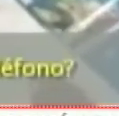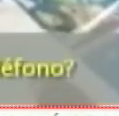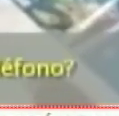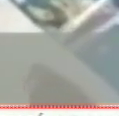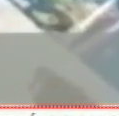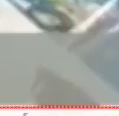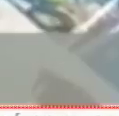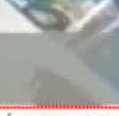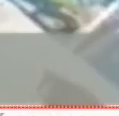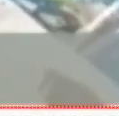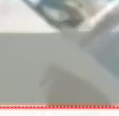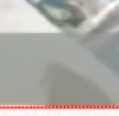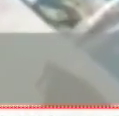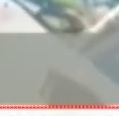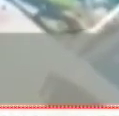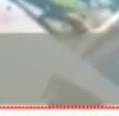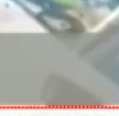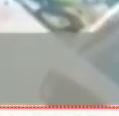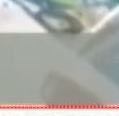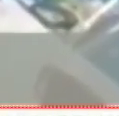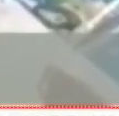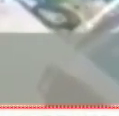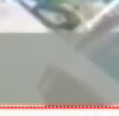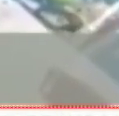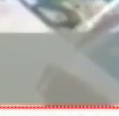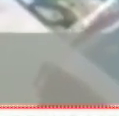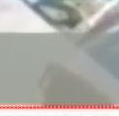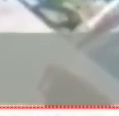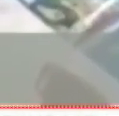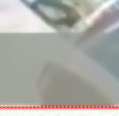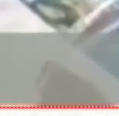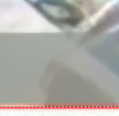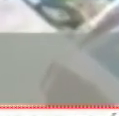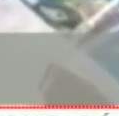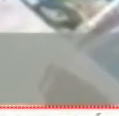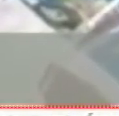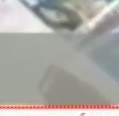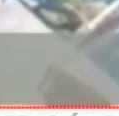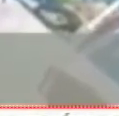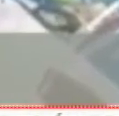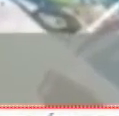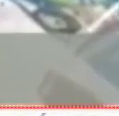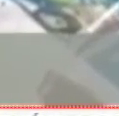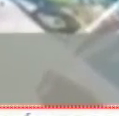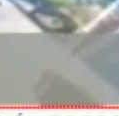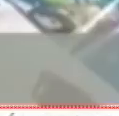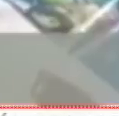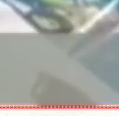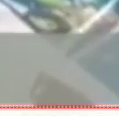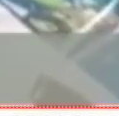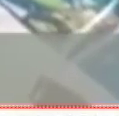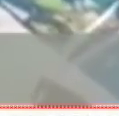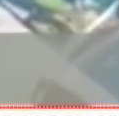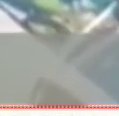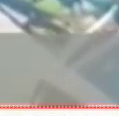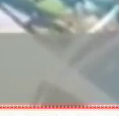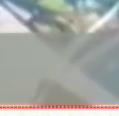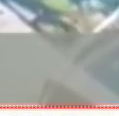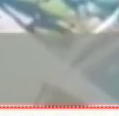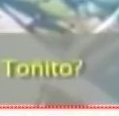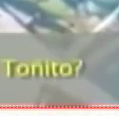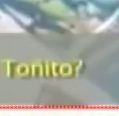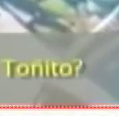equipo? ¿Dónde está el teléfono? No, yo lo dejé allá en Pacaraí. Repítelo. 311. Ah. 4712. 4712.